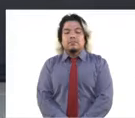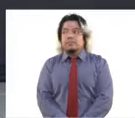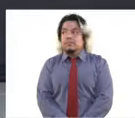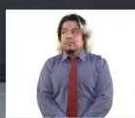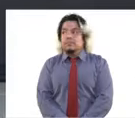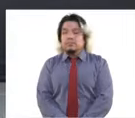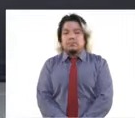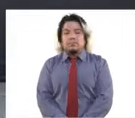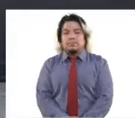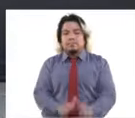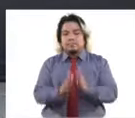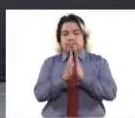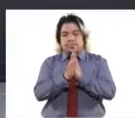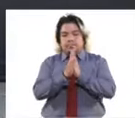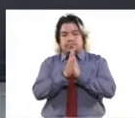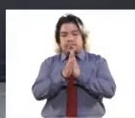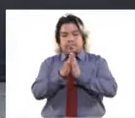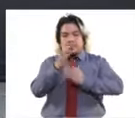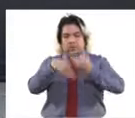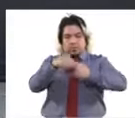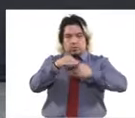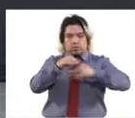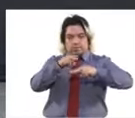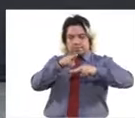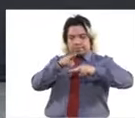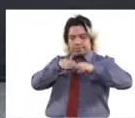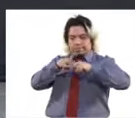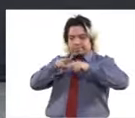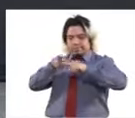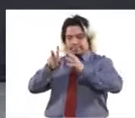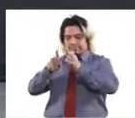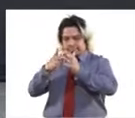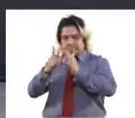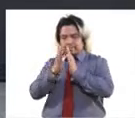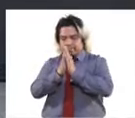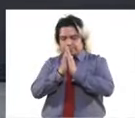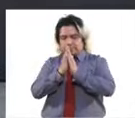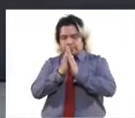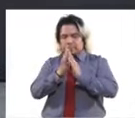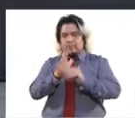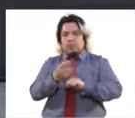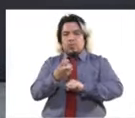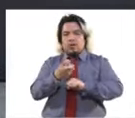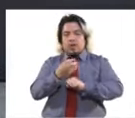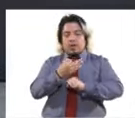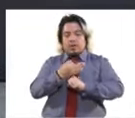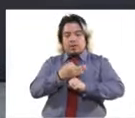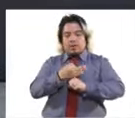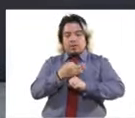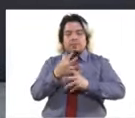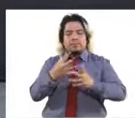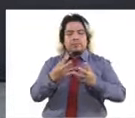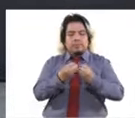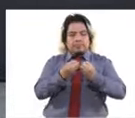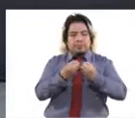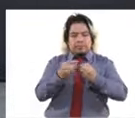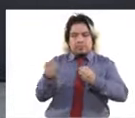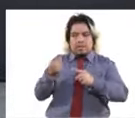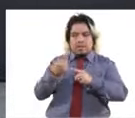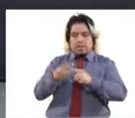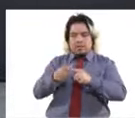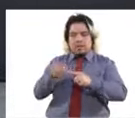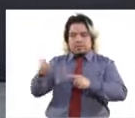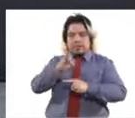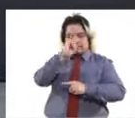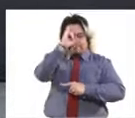Pedimos a las y los integrantes del miembros del Presidium sean tan amables de tomar asiento para escuchar a continuación el mensaje que nos dirige